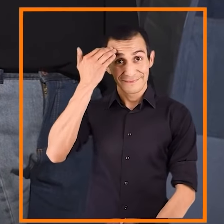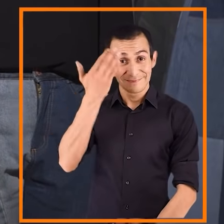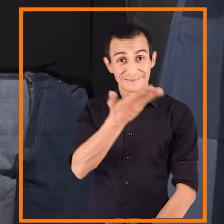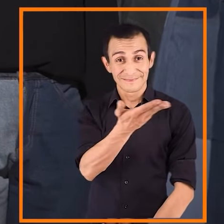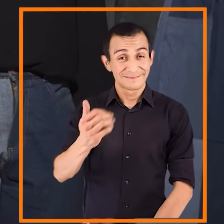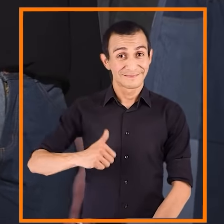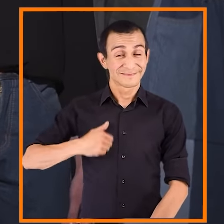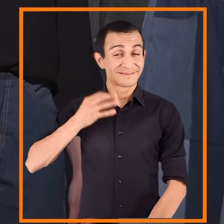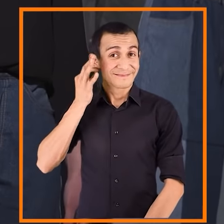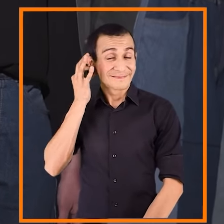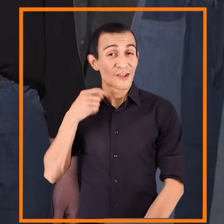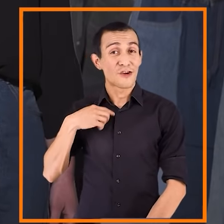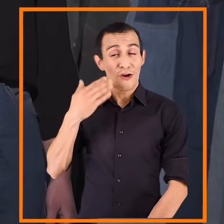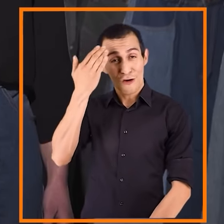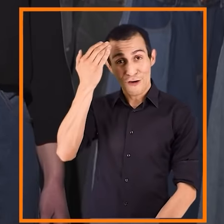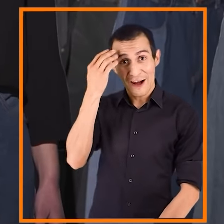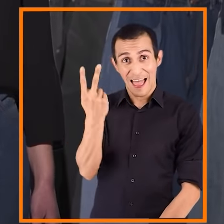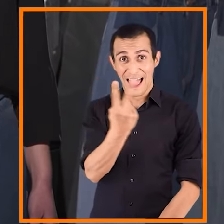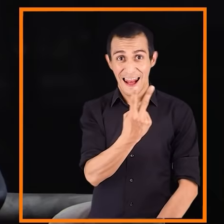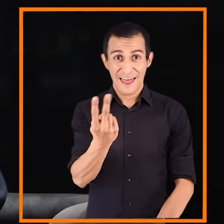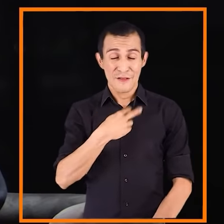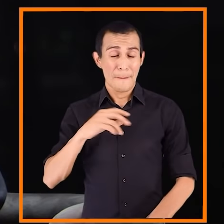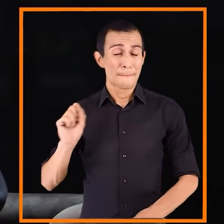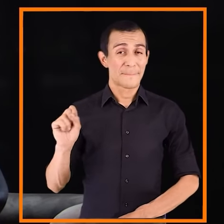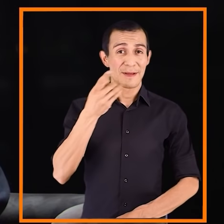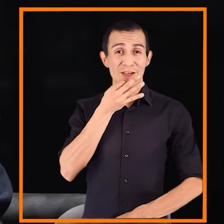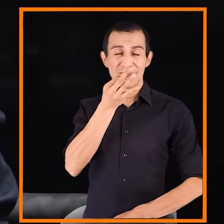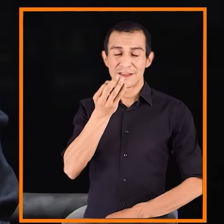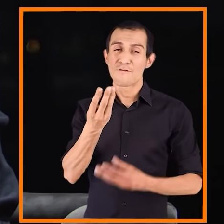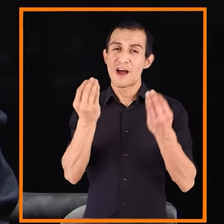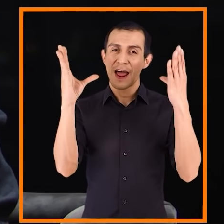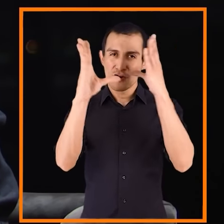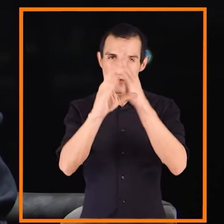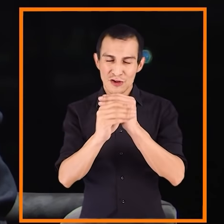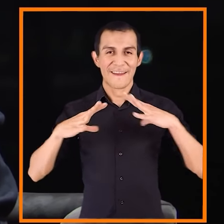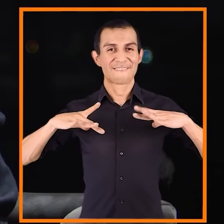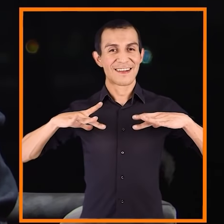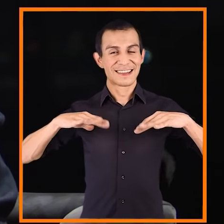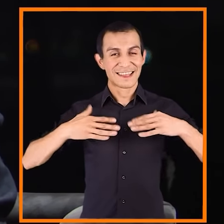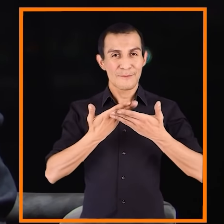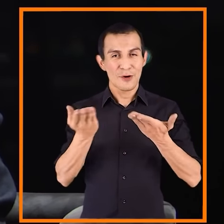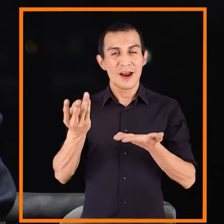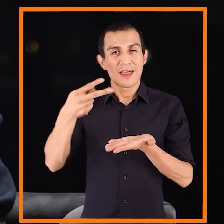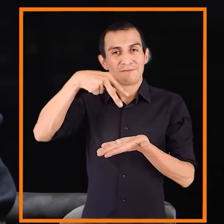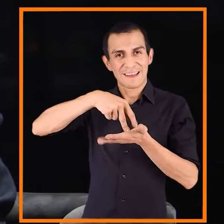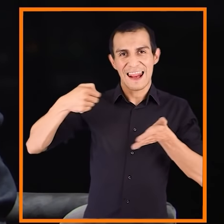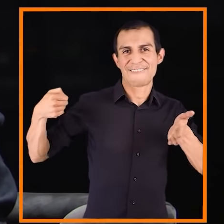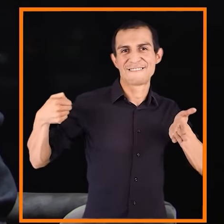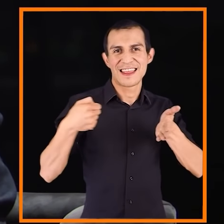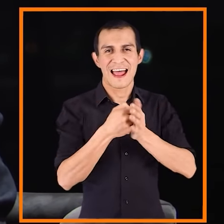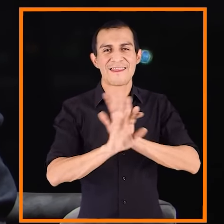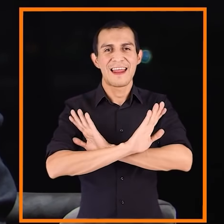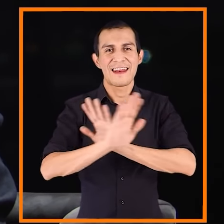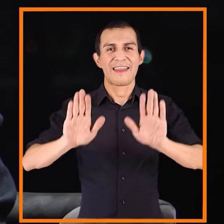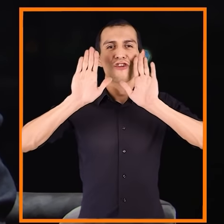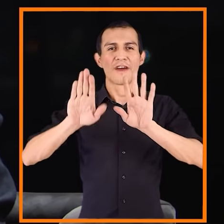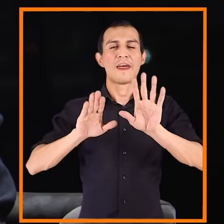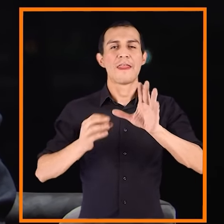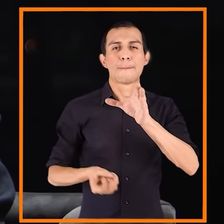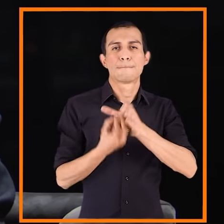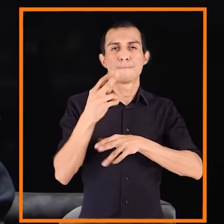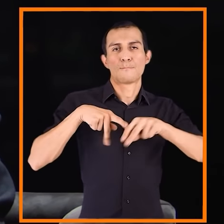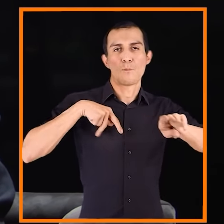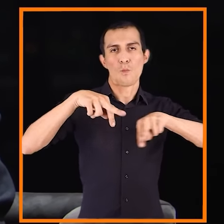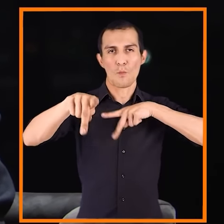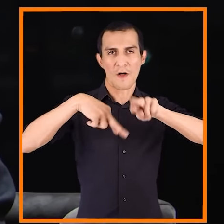Hola, chicas. Hola. Hola, Isidora, Sofía. Primero que nada, muy buenas noches y felicitaciones por estar en esta final de Nada Nos Detiene